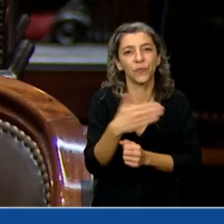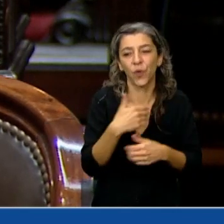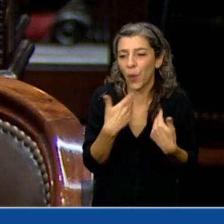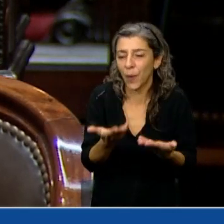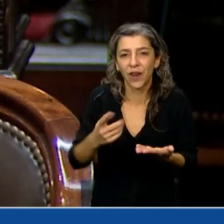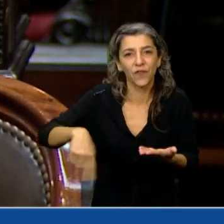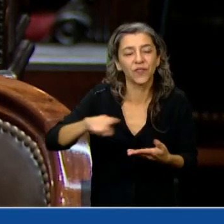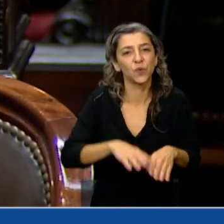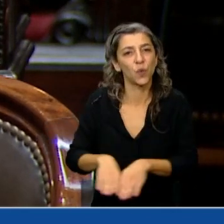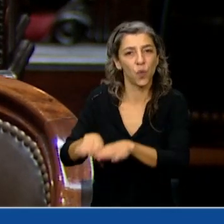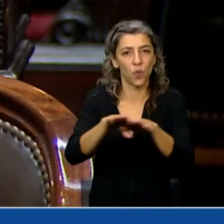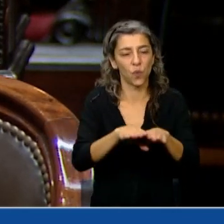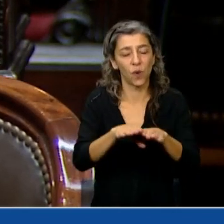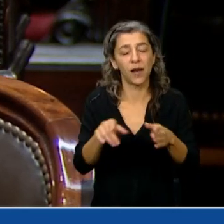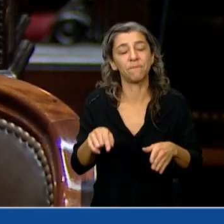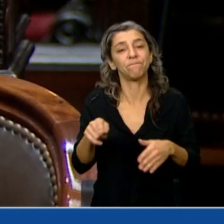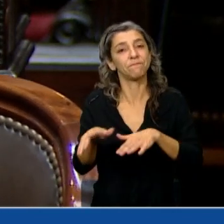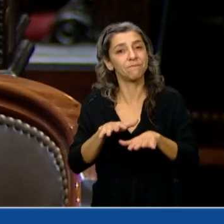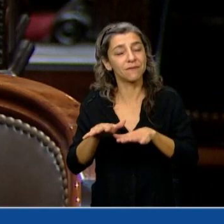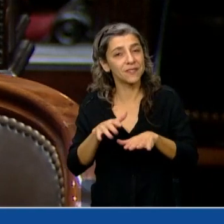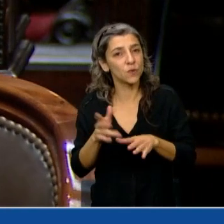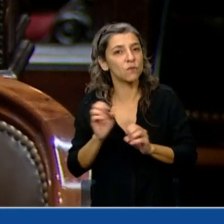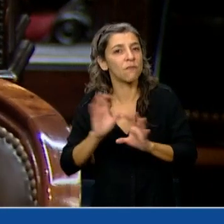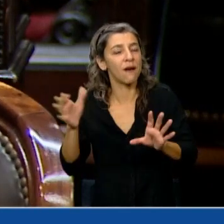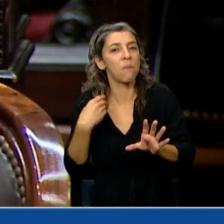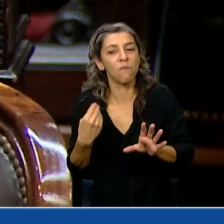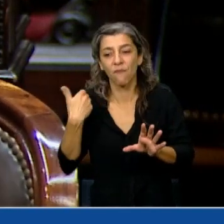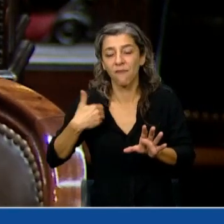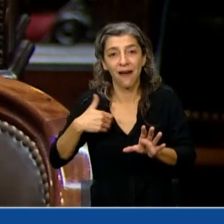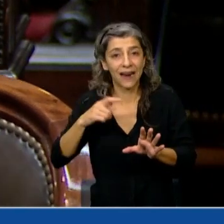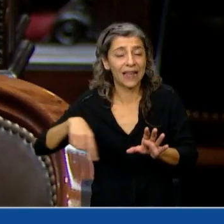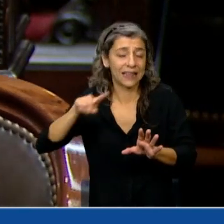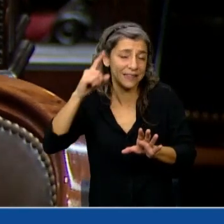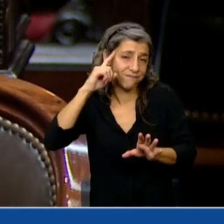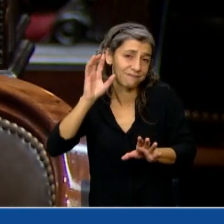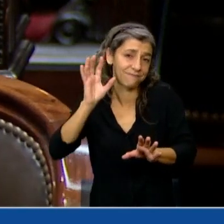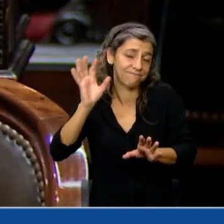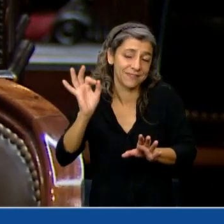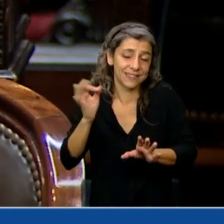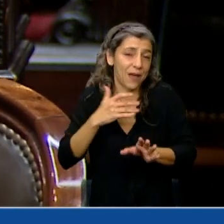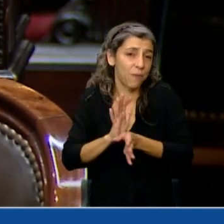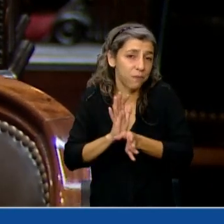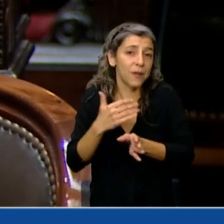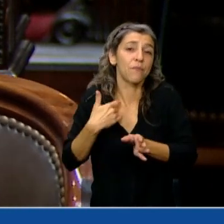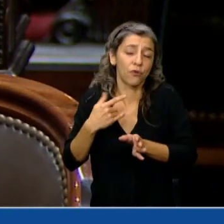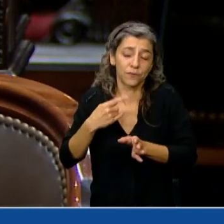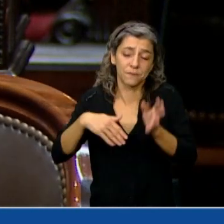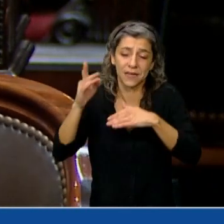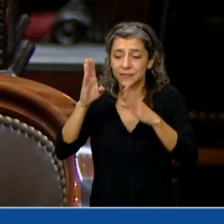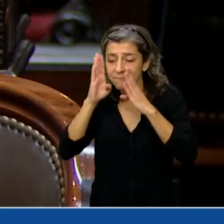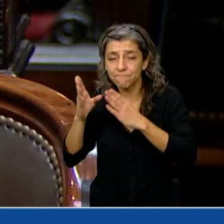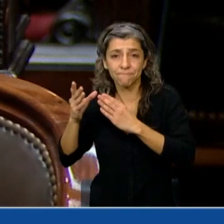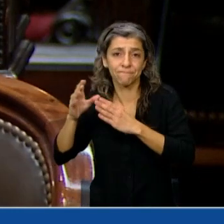desde los lugares donde se dirigen los destinos del país, sobre todo del Ministerio de Economía, pero